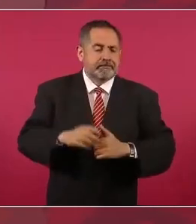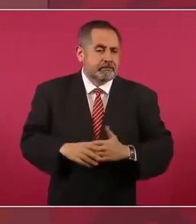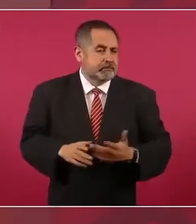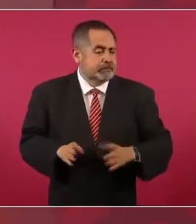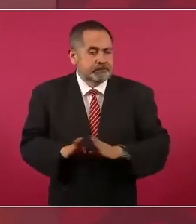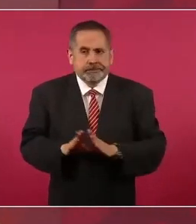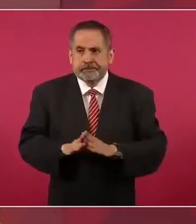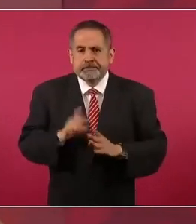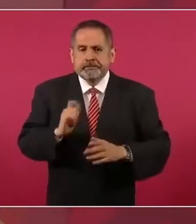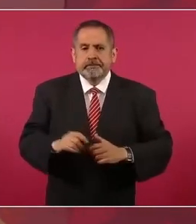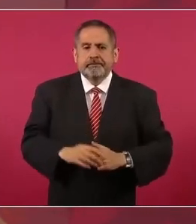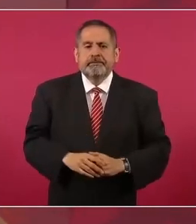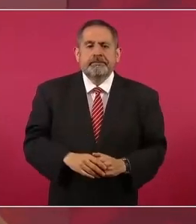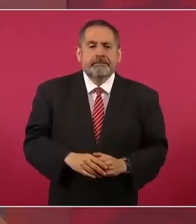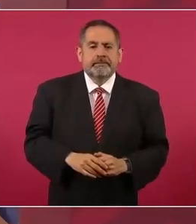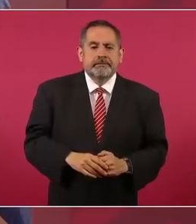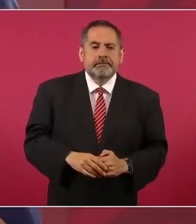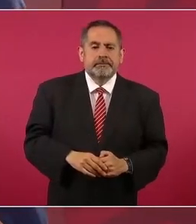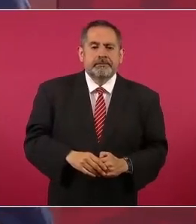técnica,